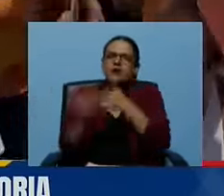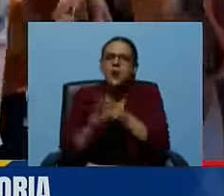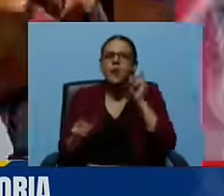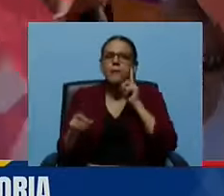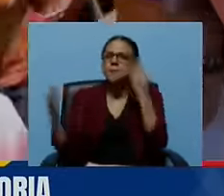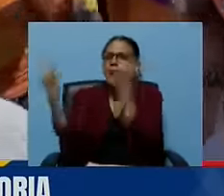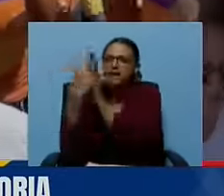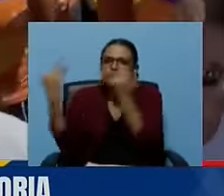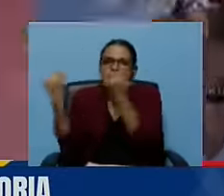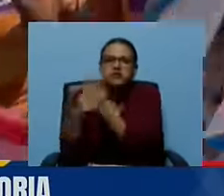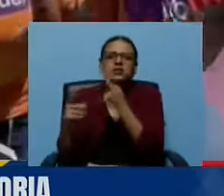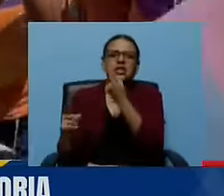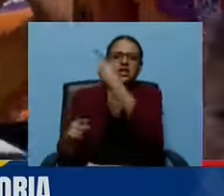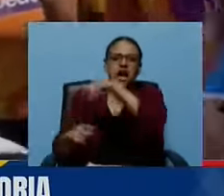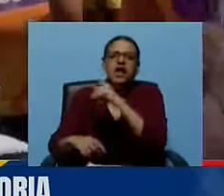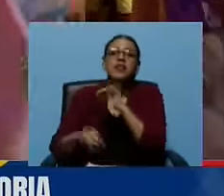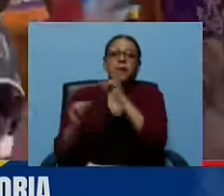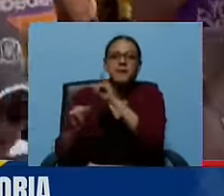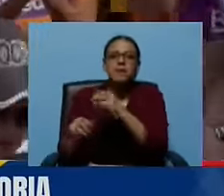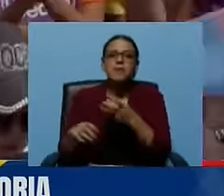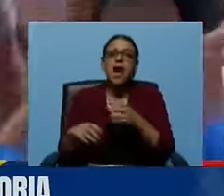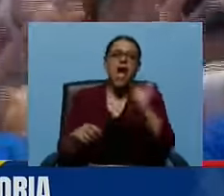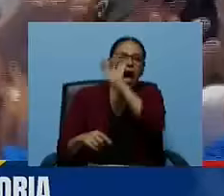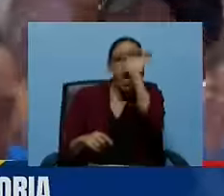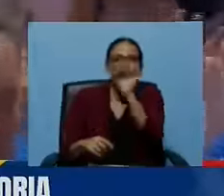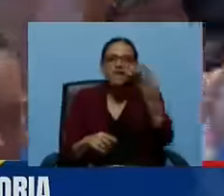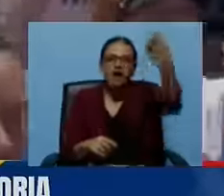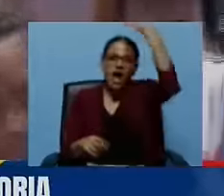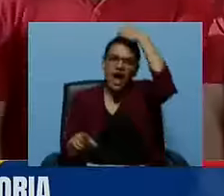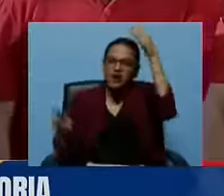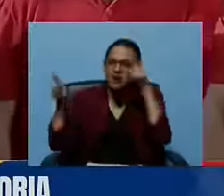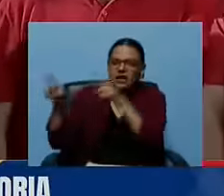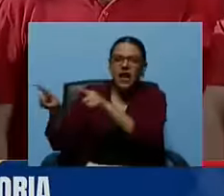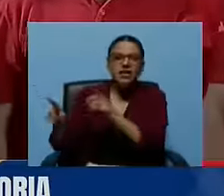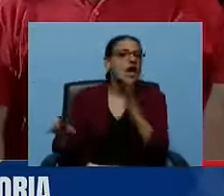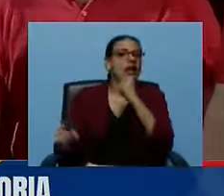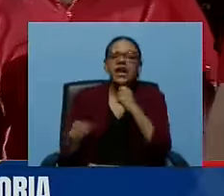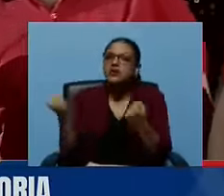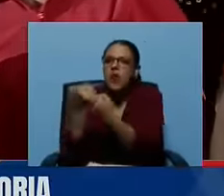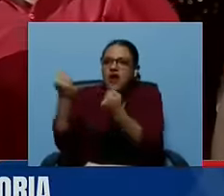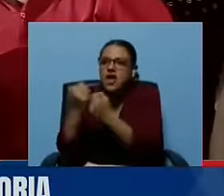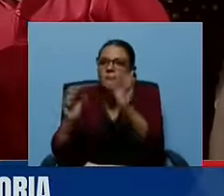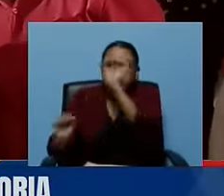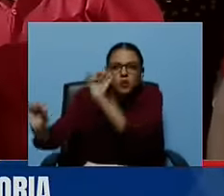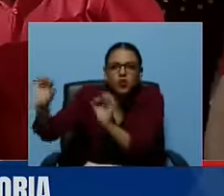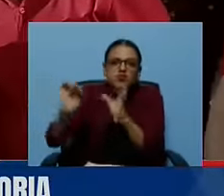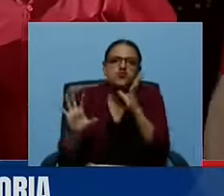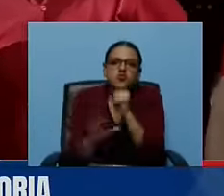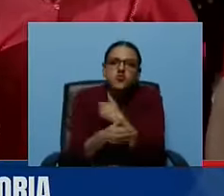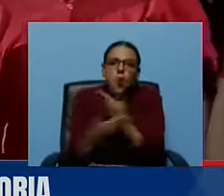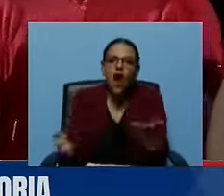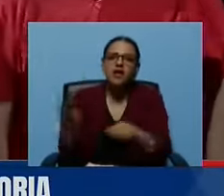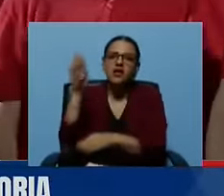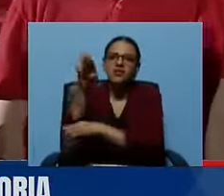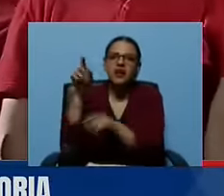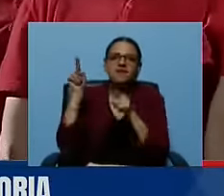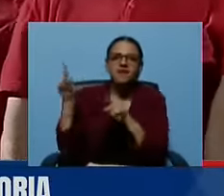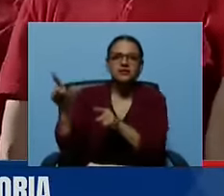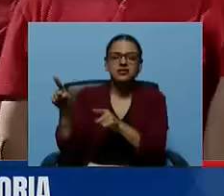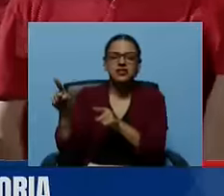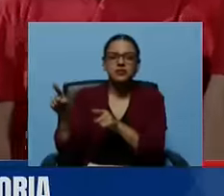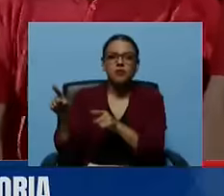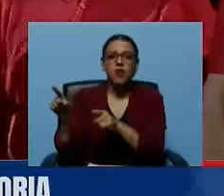mentiras de la abeja reina que se quedó sin abeja, del fascismo,